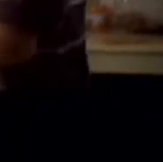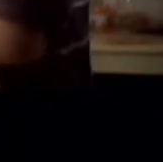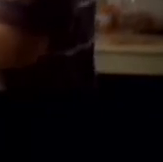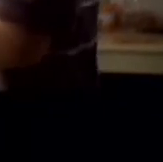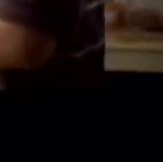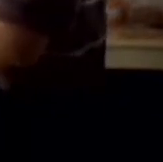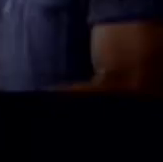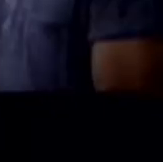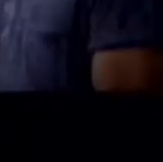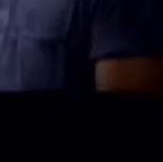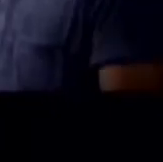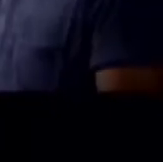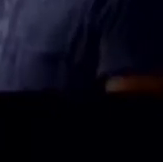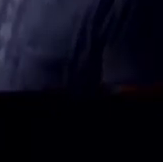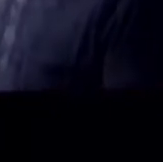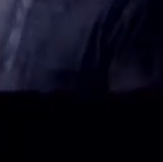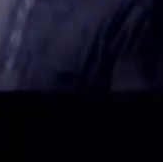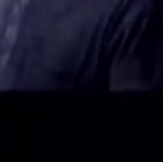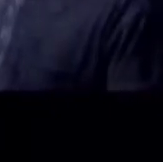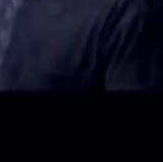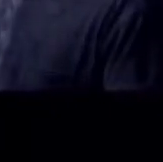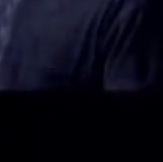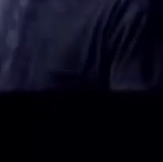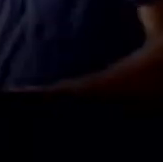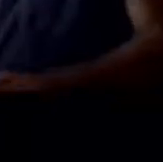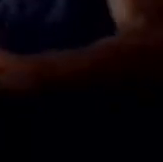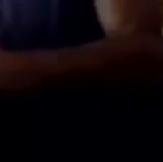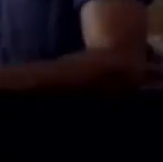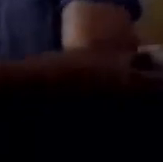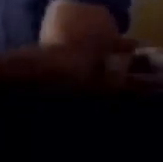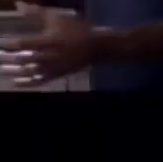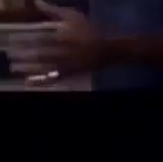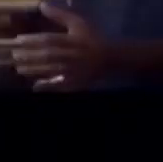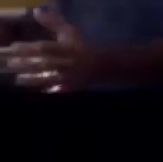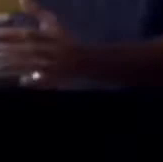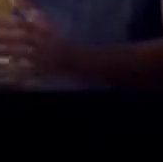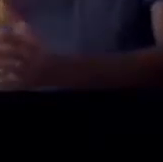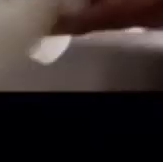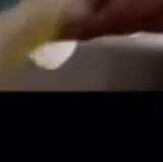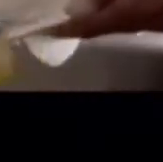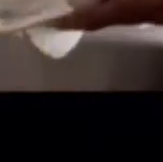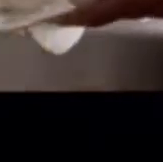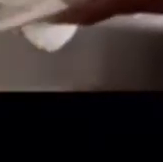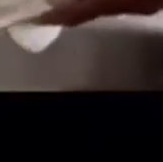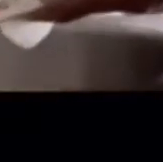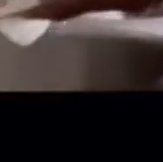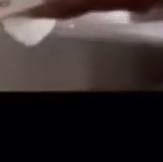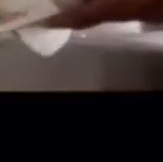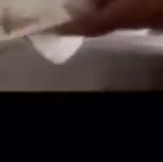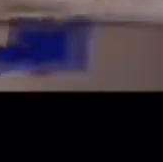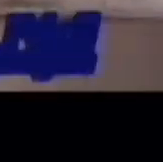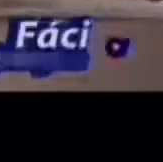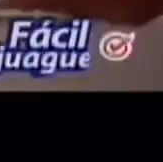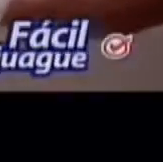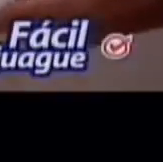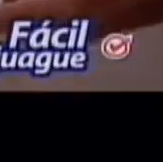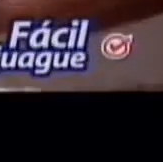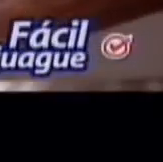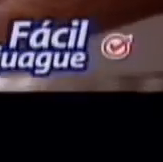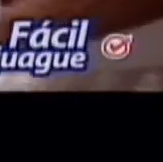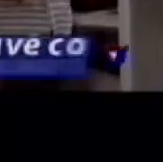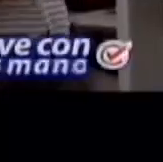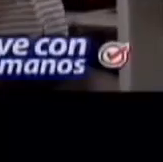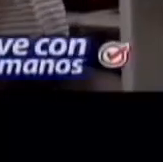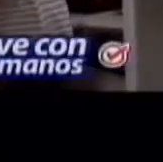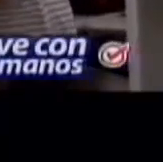buenos esposos. ¿Viste, gordo? El gordo que es mandarina también recomienda Brillex. En las presentaciones que tiene el envase pequeño y el grande, 250